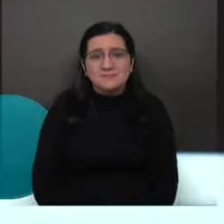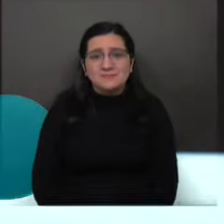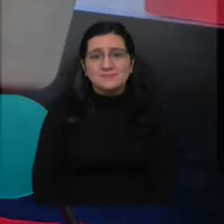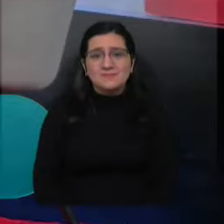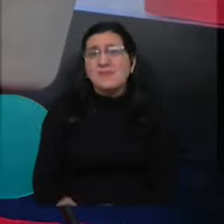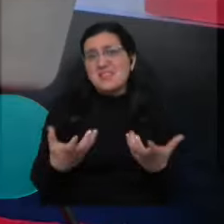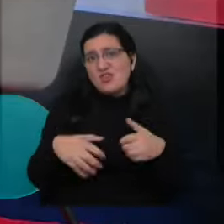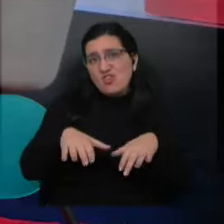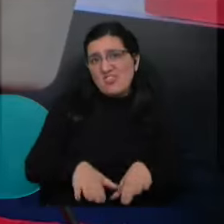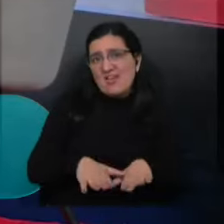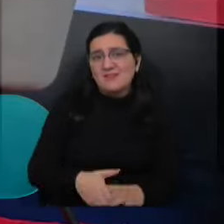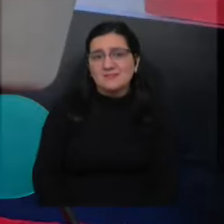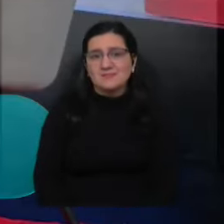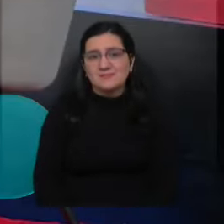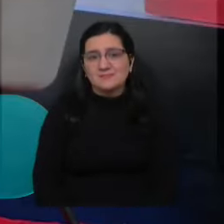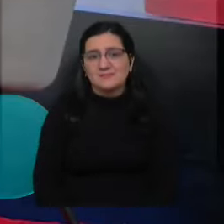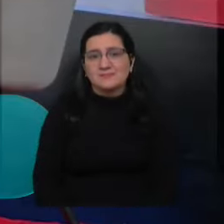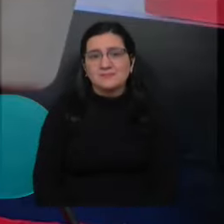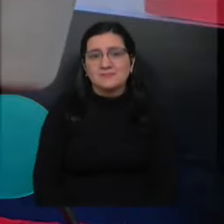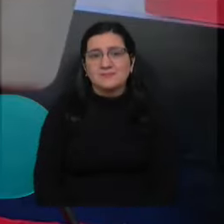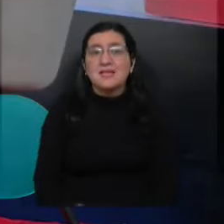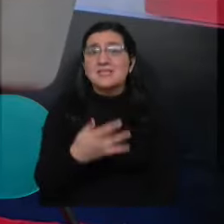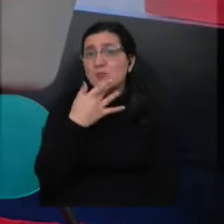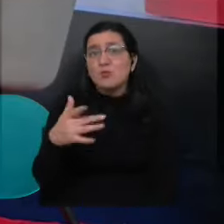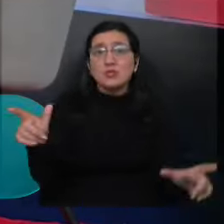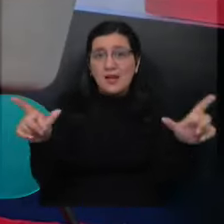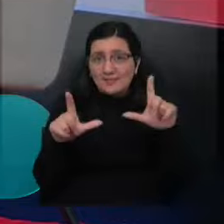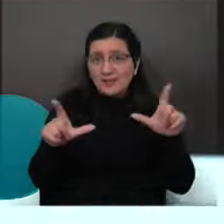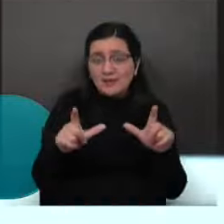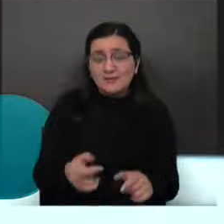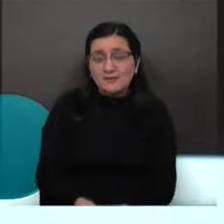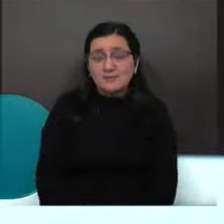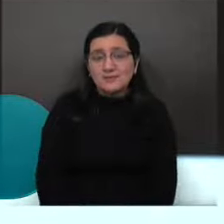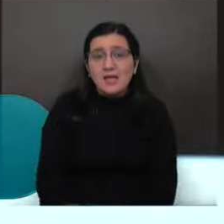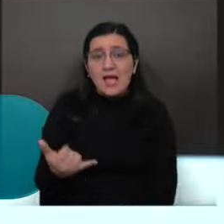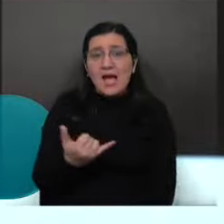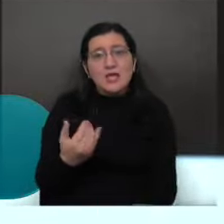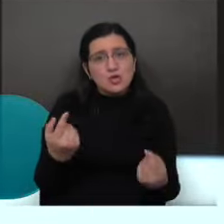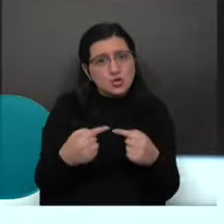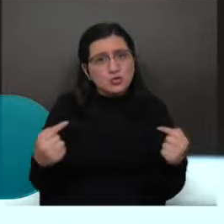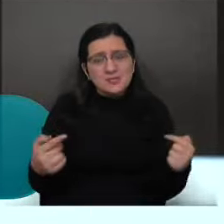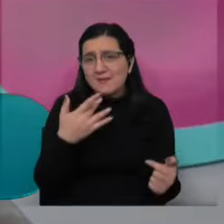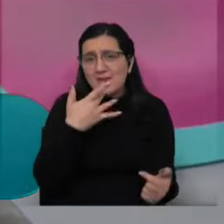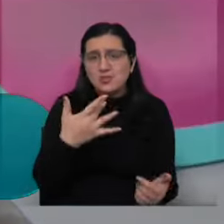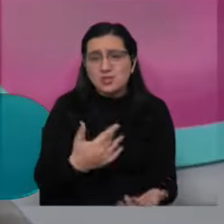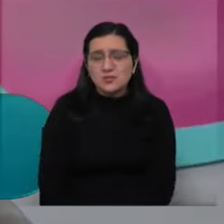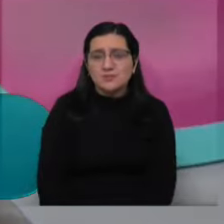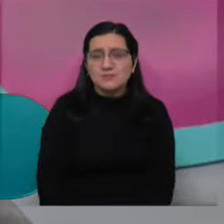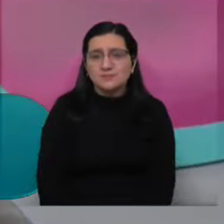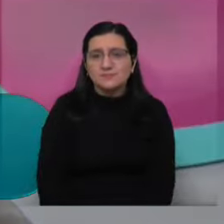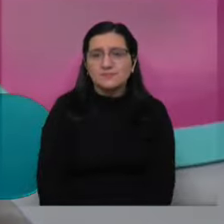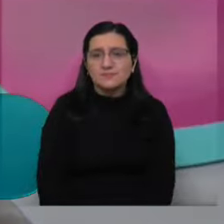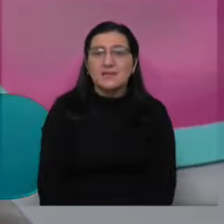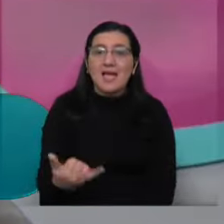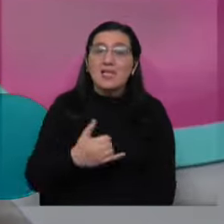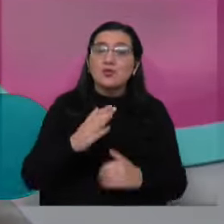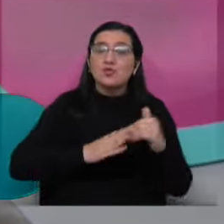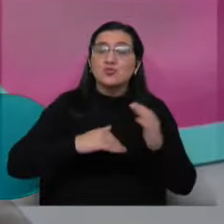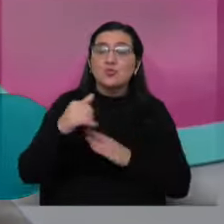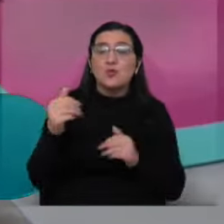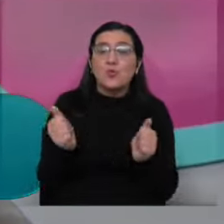quedar Quédate Quédate Vicky no está hermosa la tele tiene tiene cosas muy maravillosas hay este construcciones no con